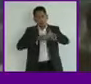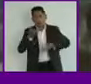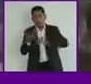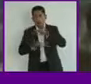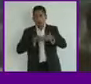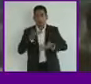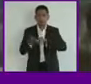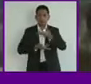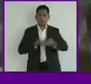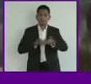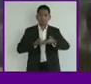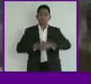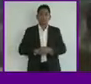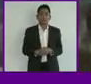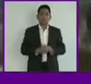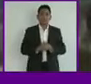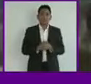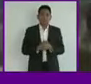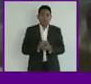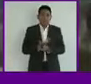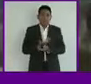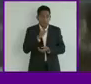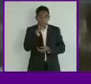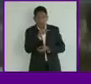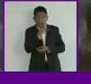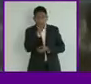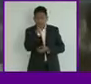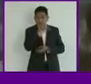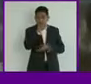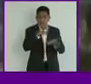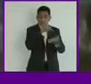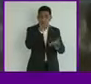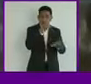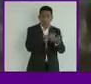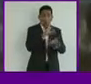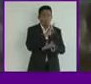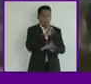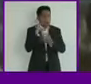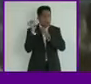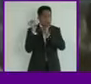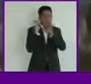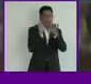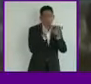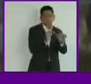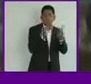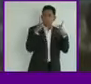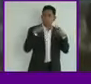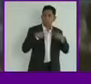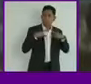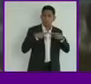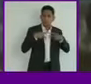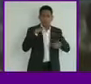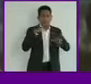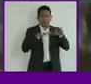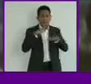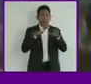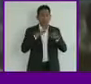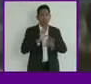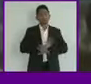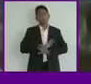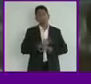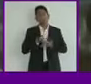que ya tienen alguna situación, y posteriormente pues también darle como continuidad, ¿no? Creo